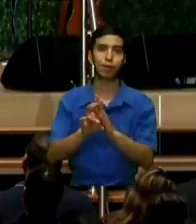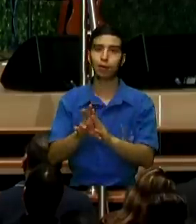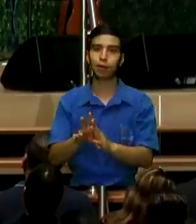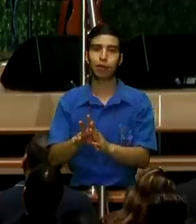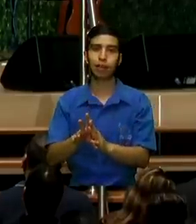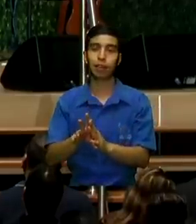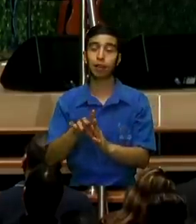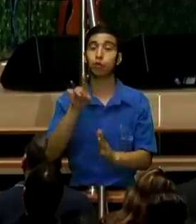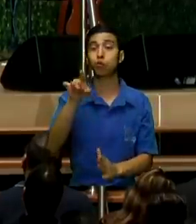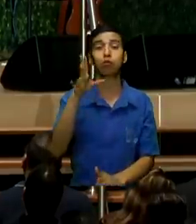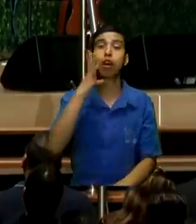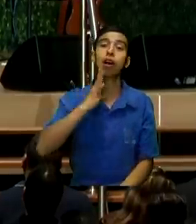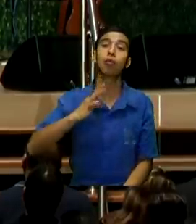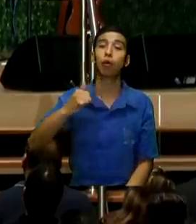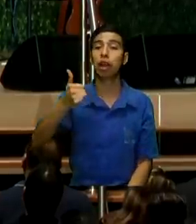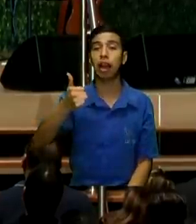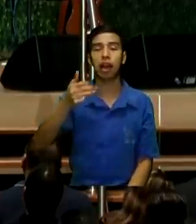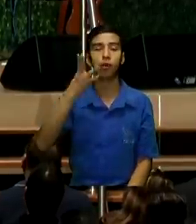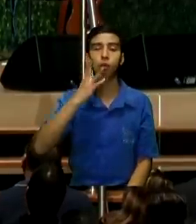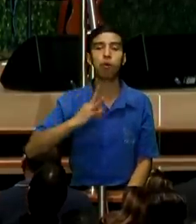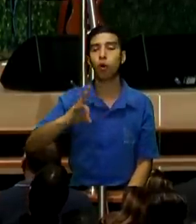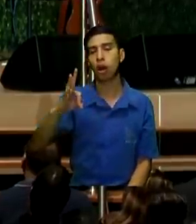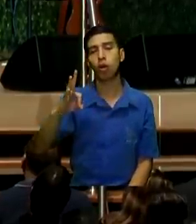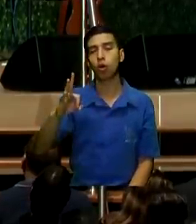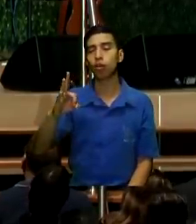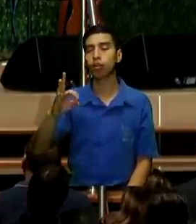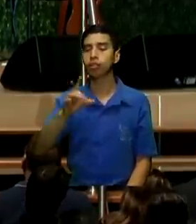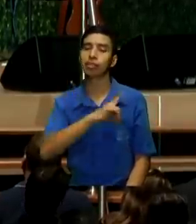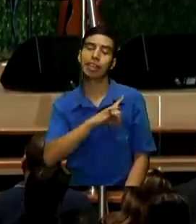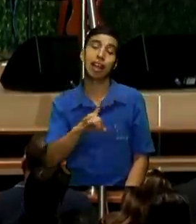mi abuelo, el amigo del tío de un mi abuelo lo conoce.